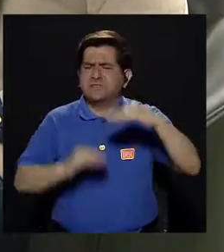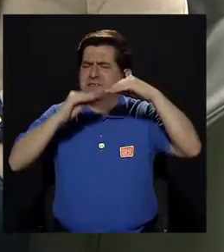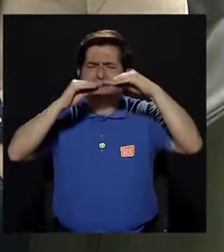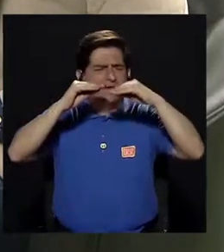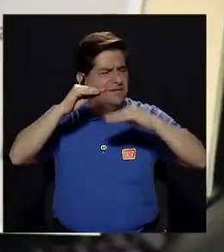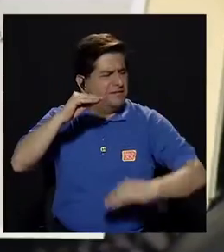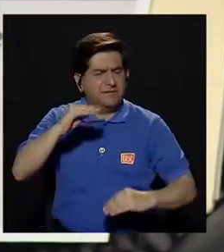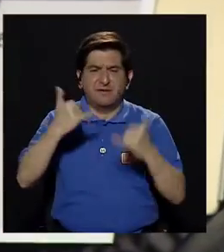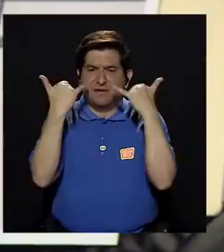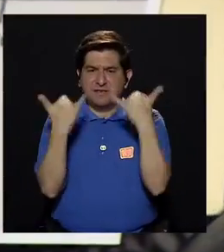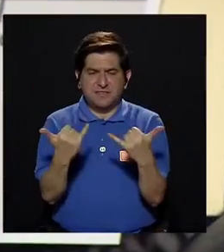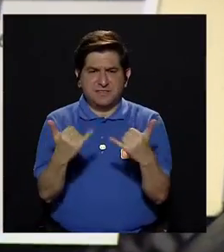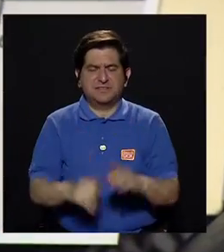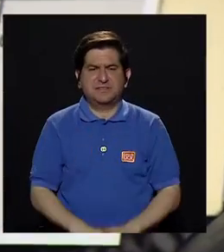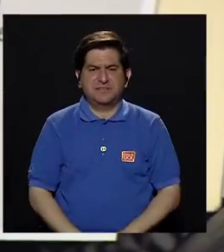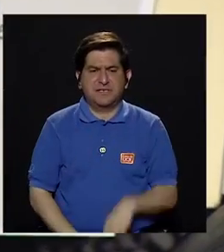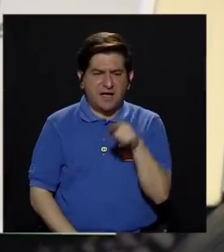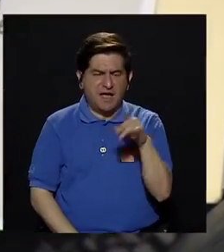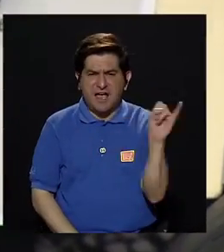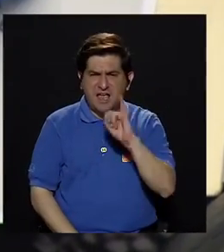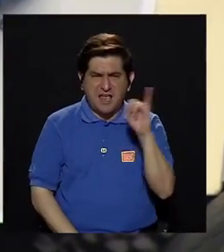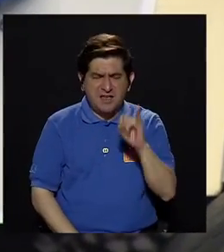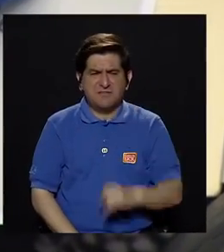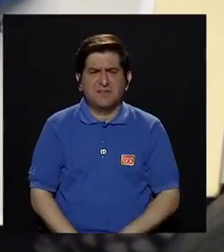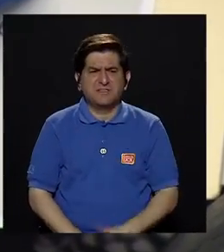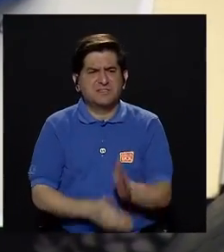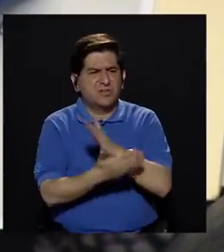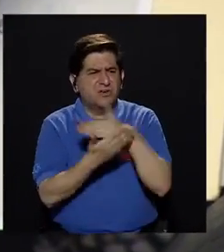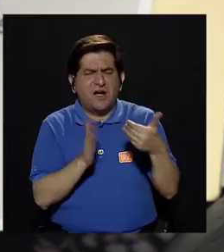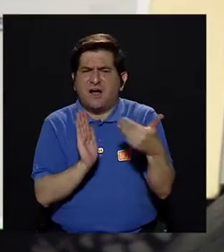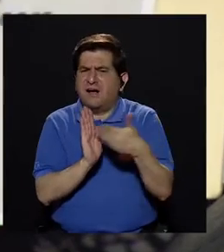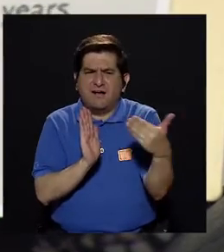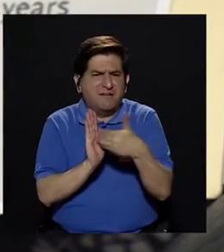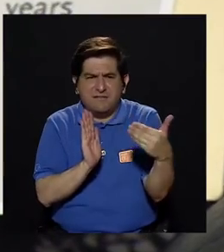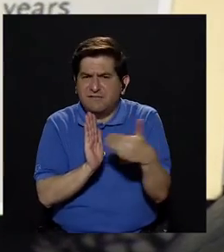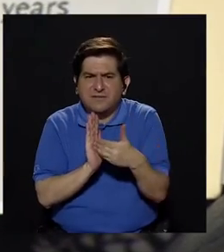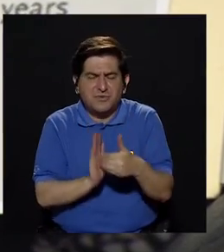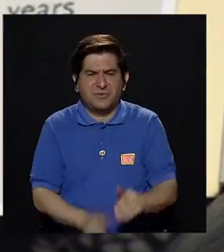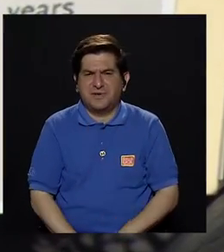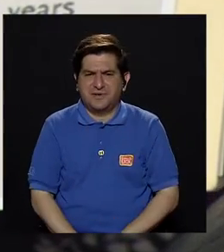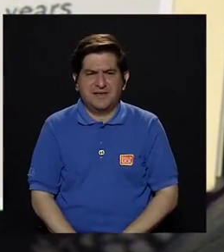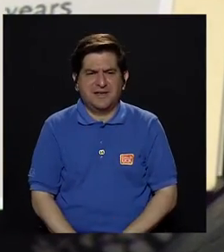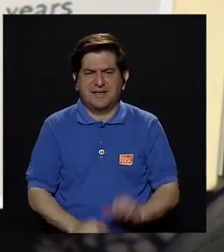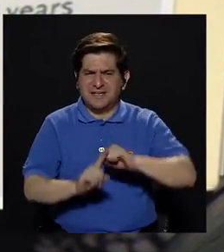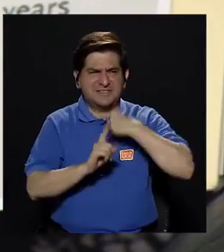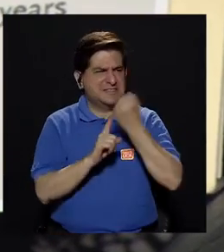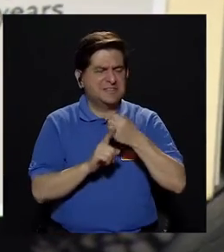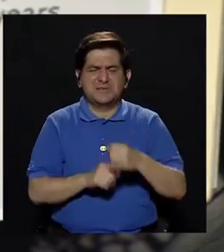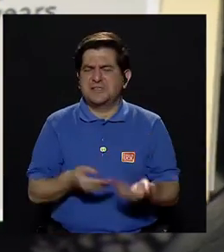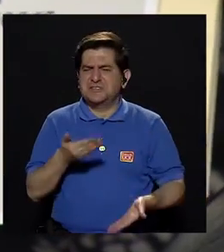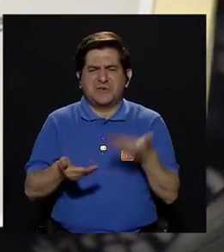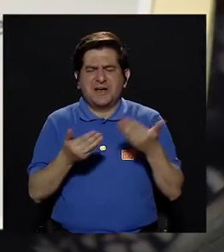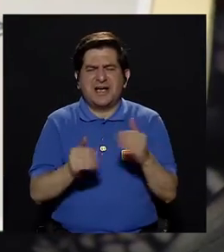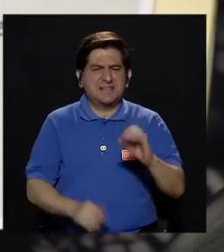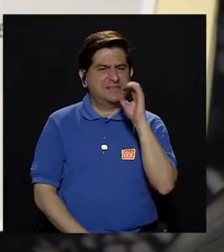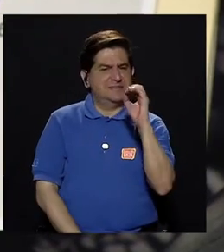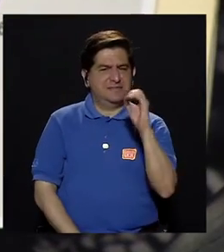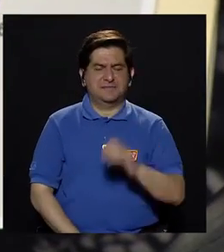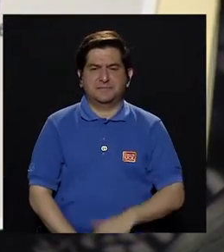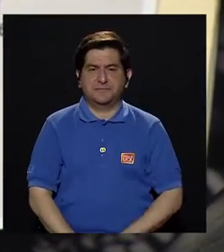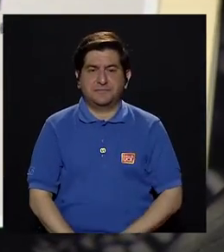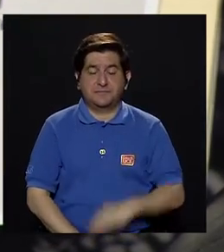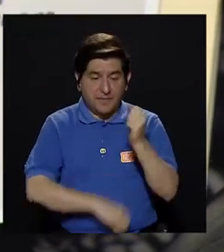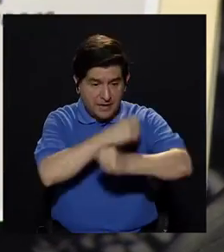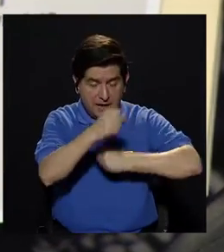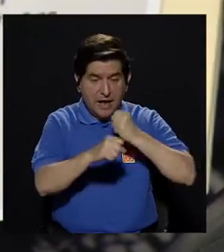mínima, porque ya aquí la probabilidad de que esta infección produzca alguna alteración va a ser casi nula. Entonces se